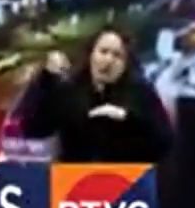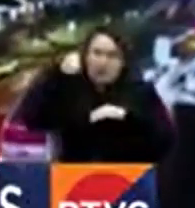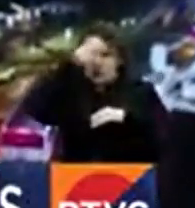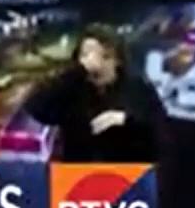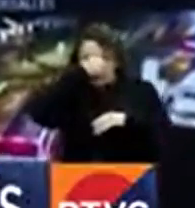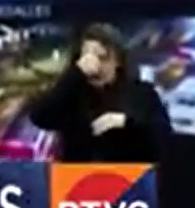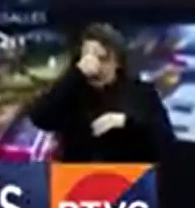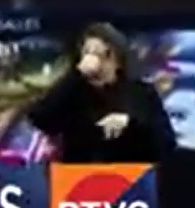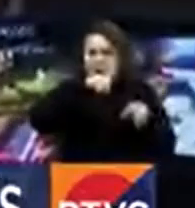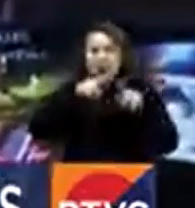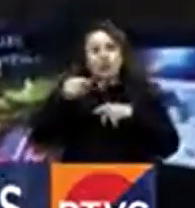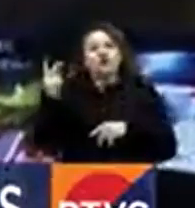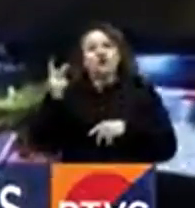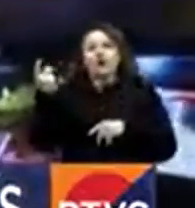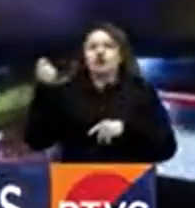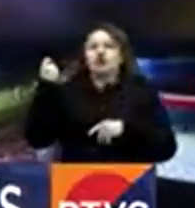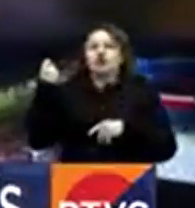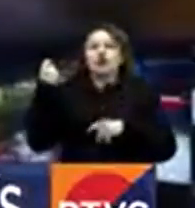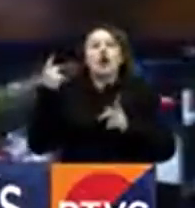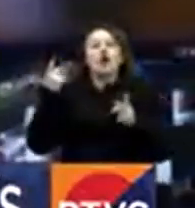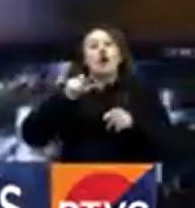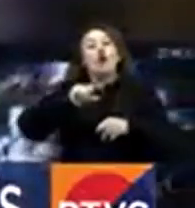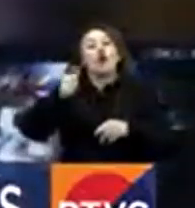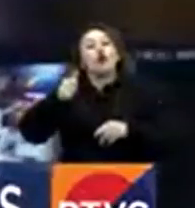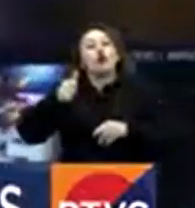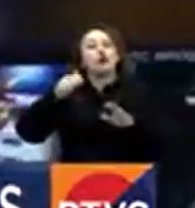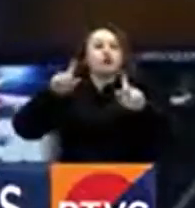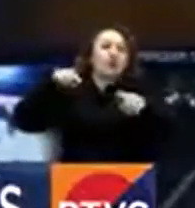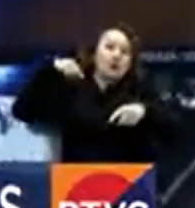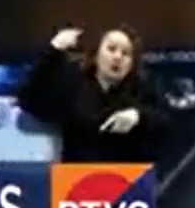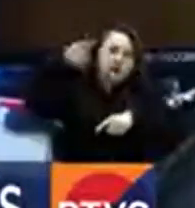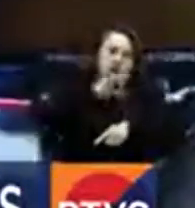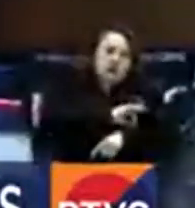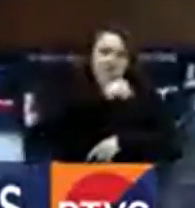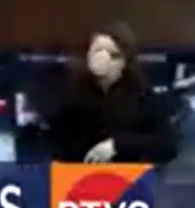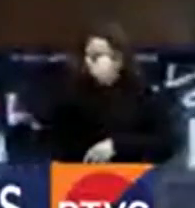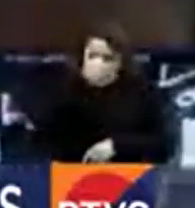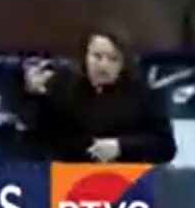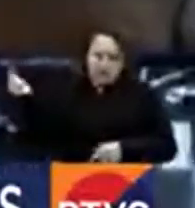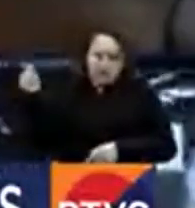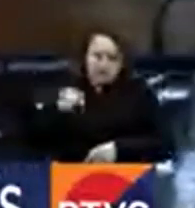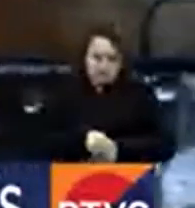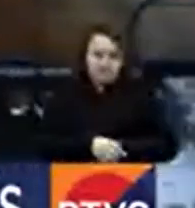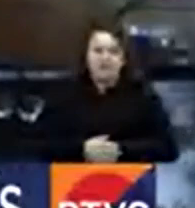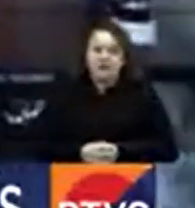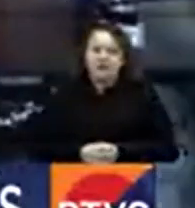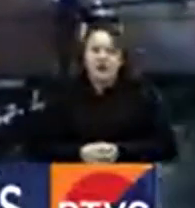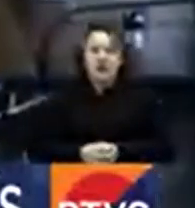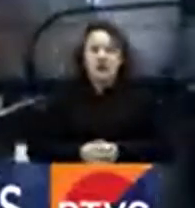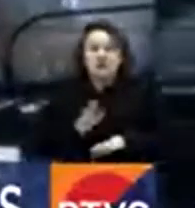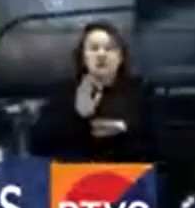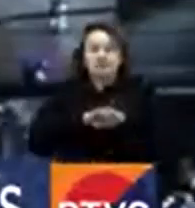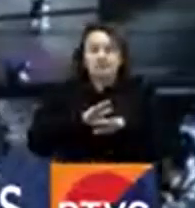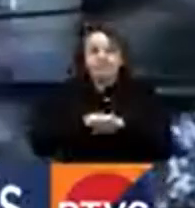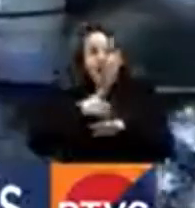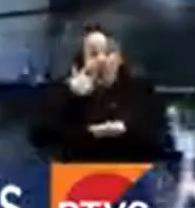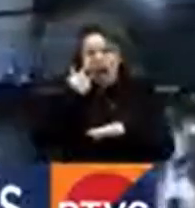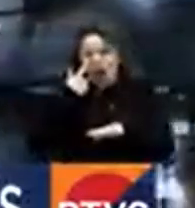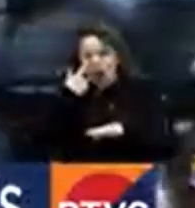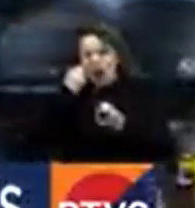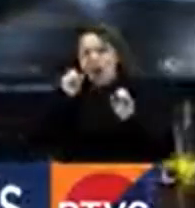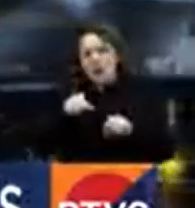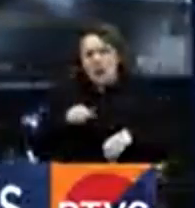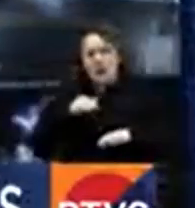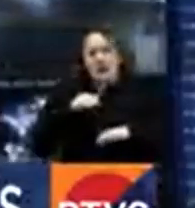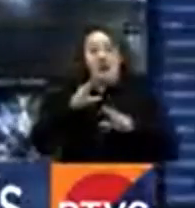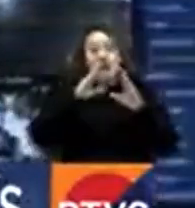otros desde el viernes y otros van a retornar el siguiente fin de semana, pero lo que sí advierten es que puede haber un poco de congestión después de